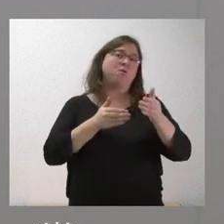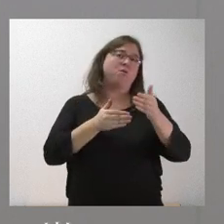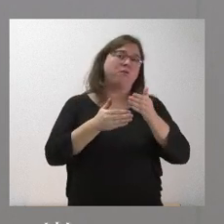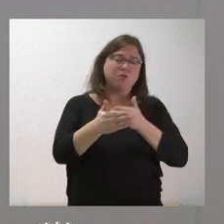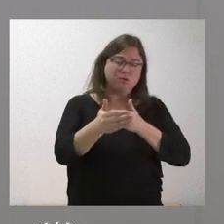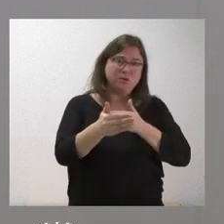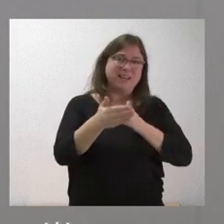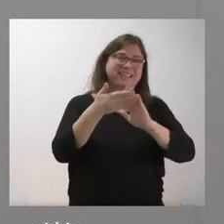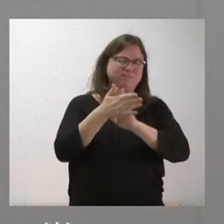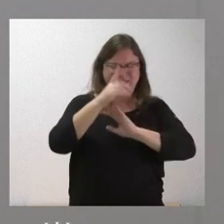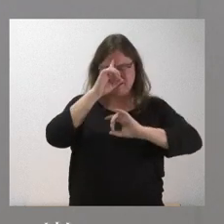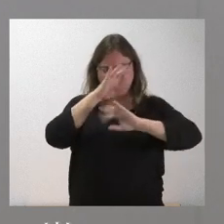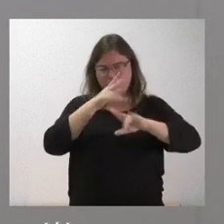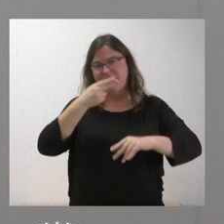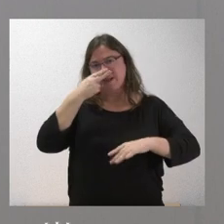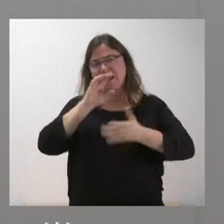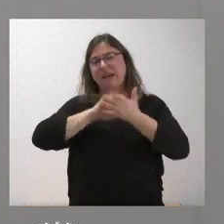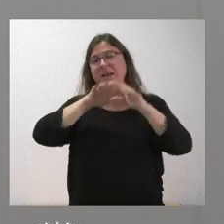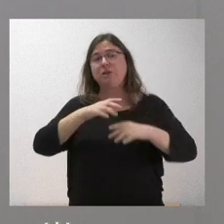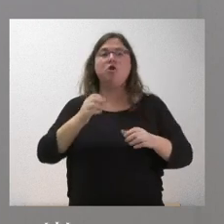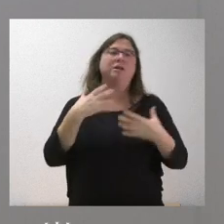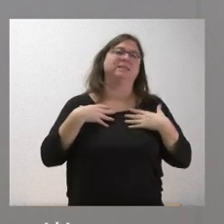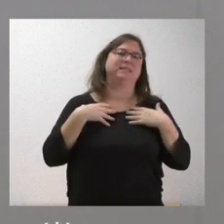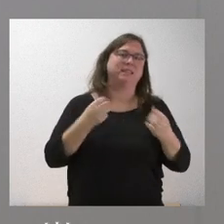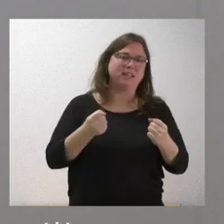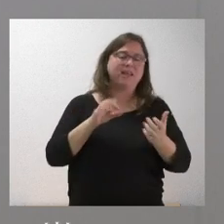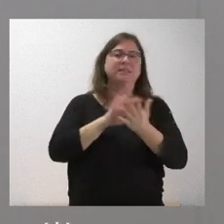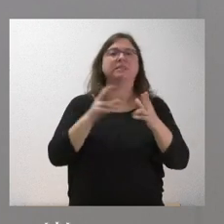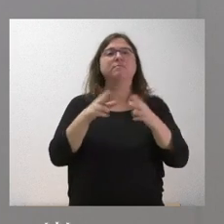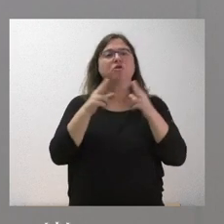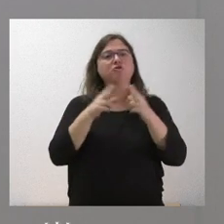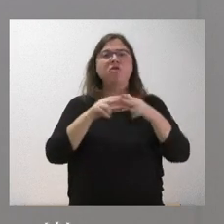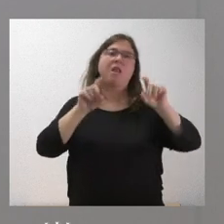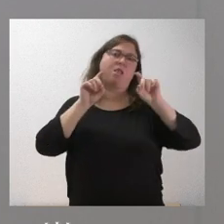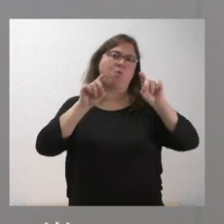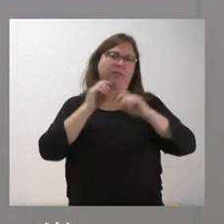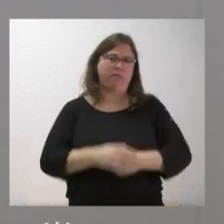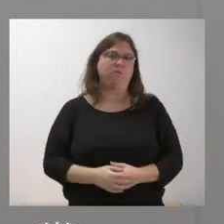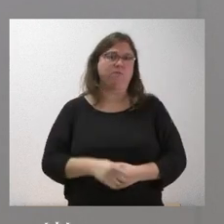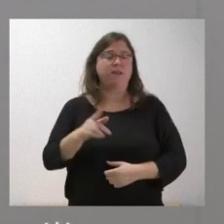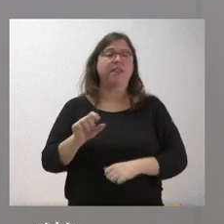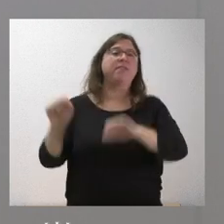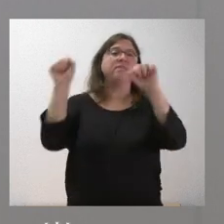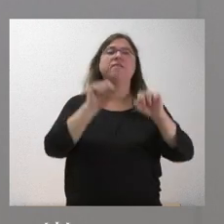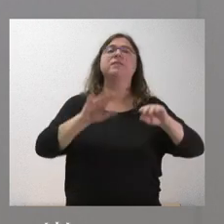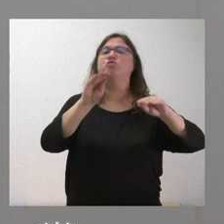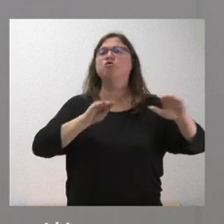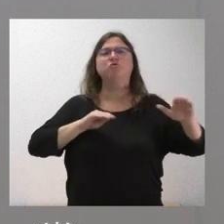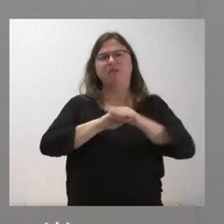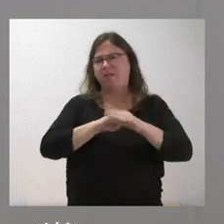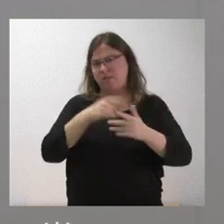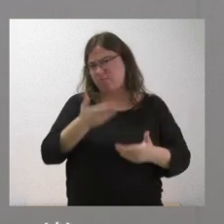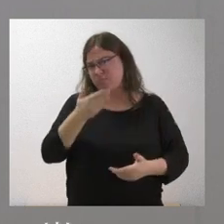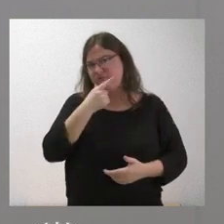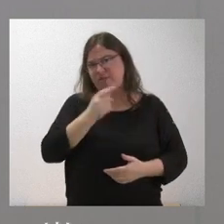claramente los intereses de Castilla y león que los intereses de la sanidad de los servicios sociales y de la educación que es defender su financiación es tan difícil de entender